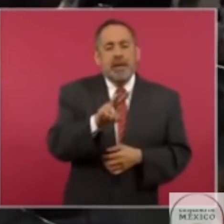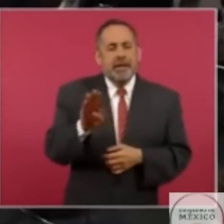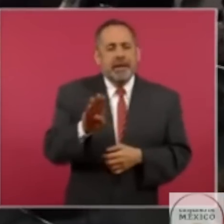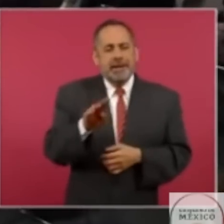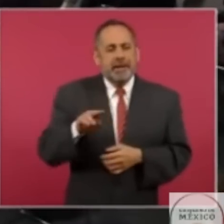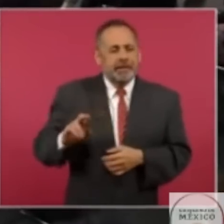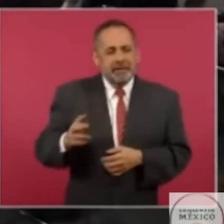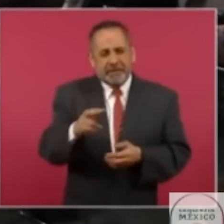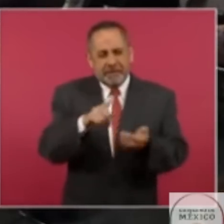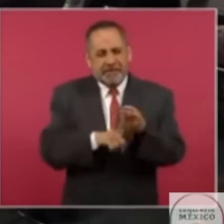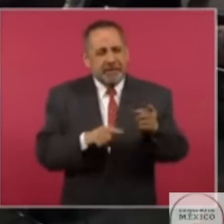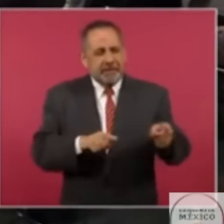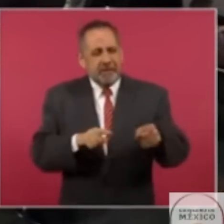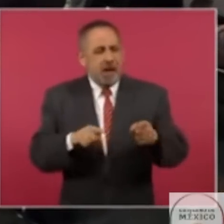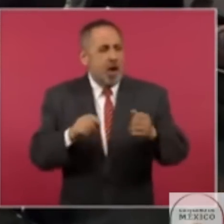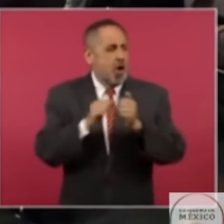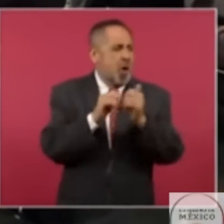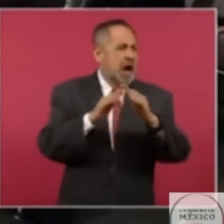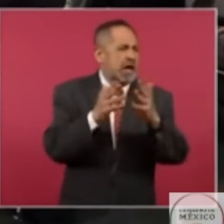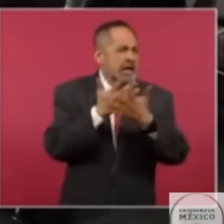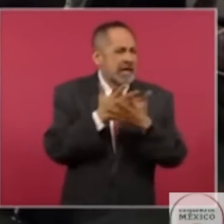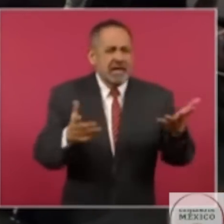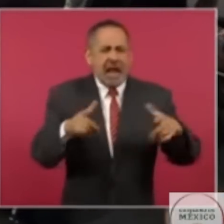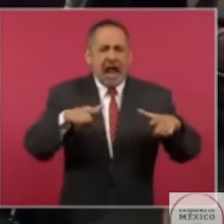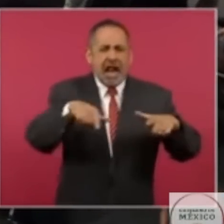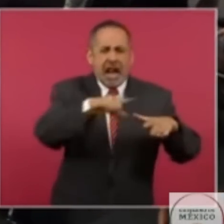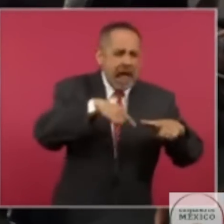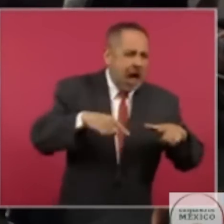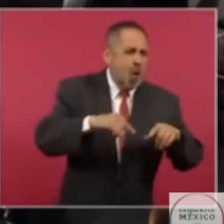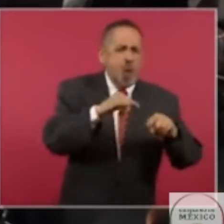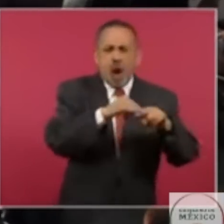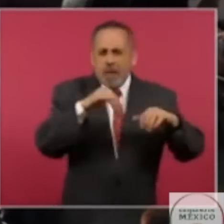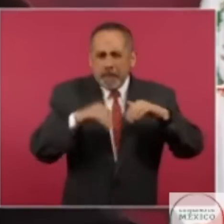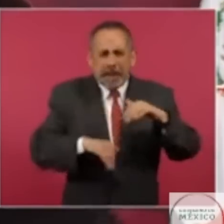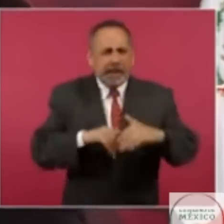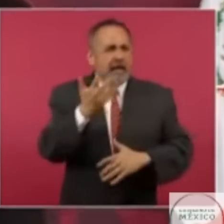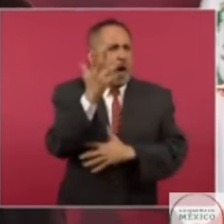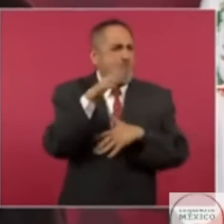con bosque, lago artificial, albercas.